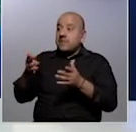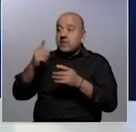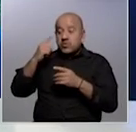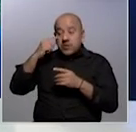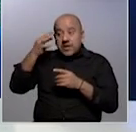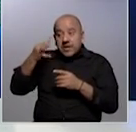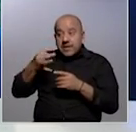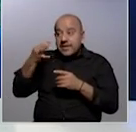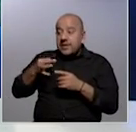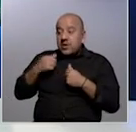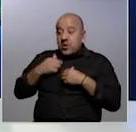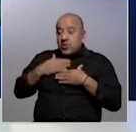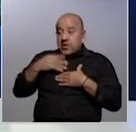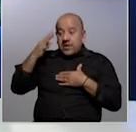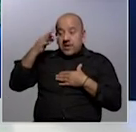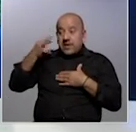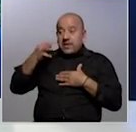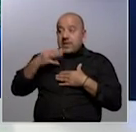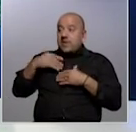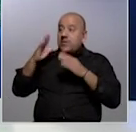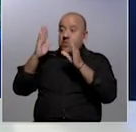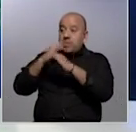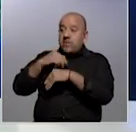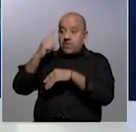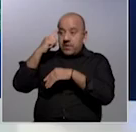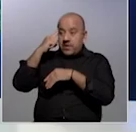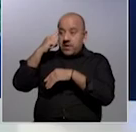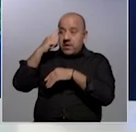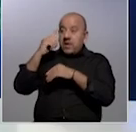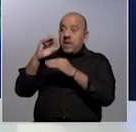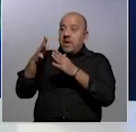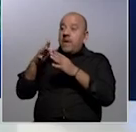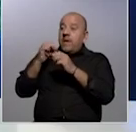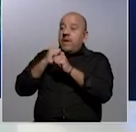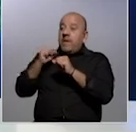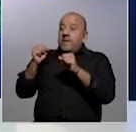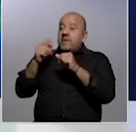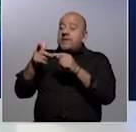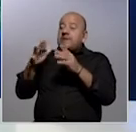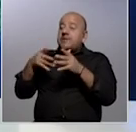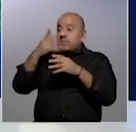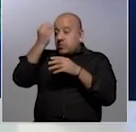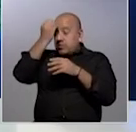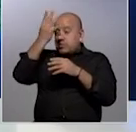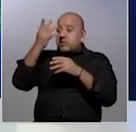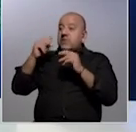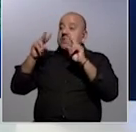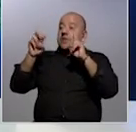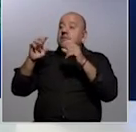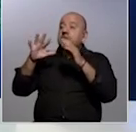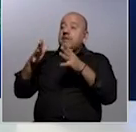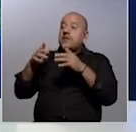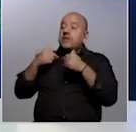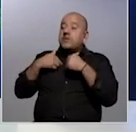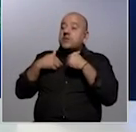y esto en nuestra realidad no podemos pensar que alguien pueda tener lo que se llama es un concepto más fino que la descentralización